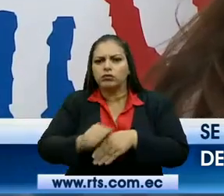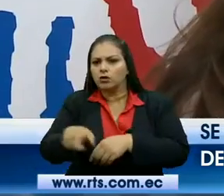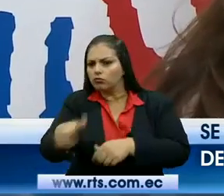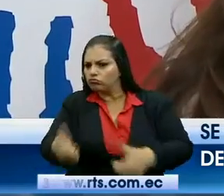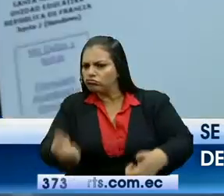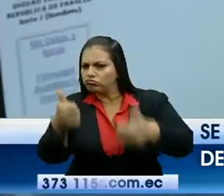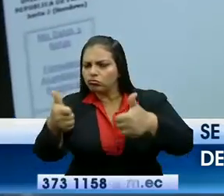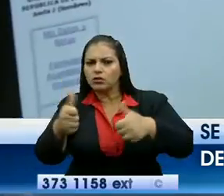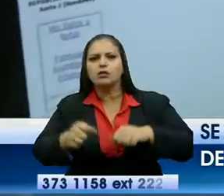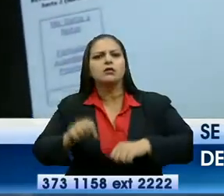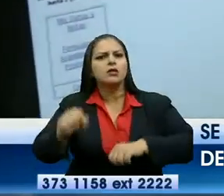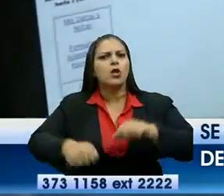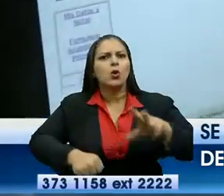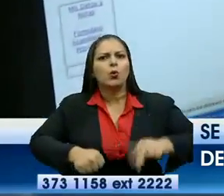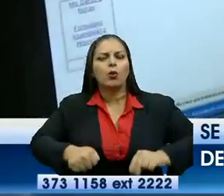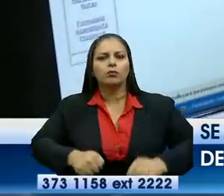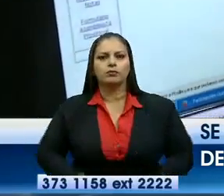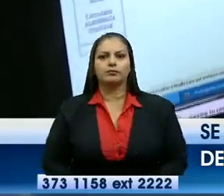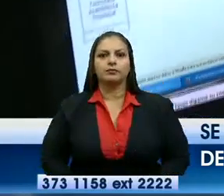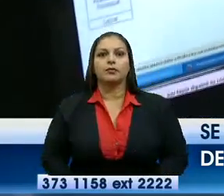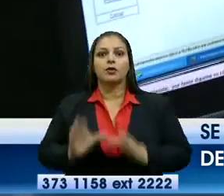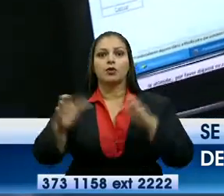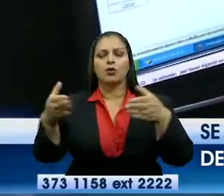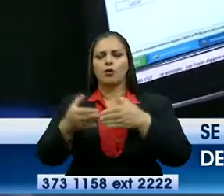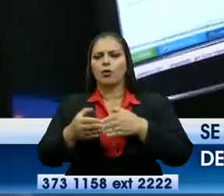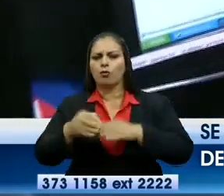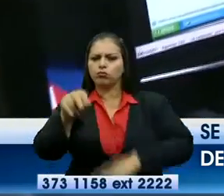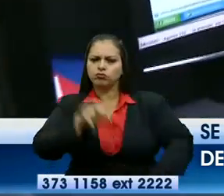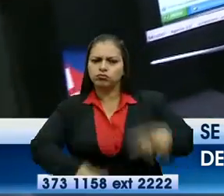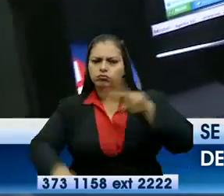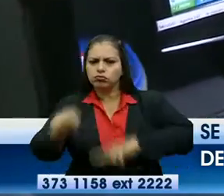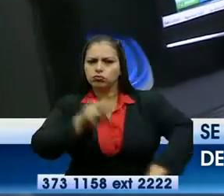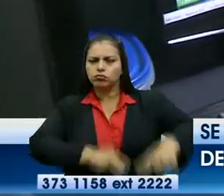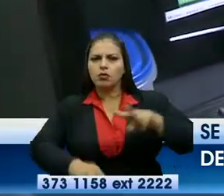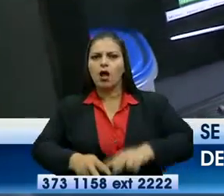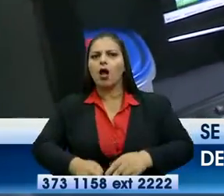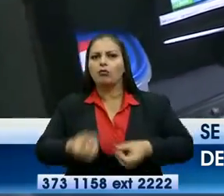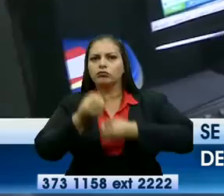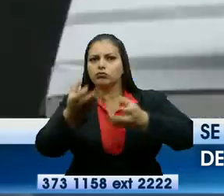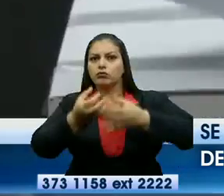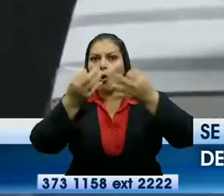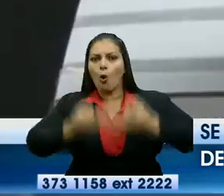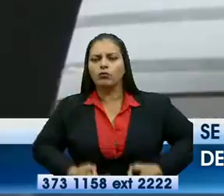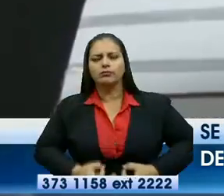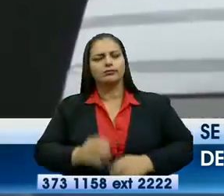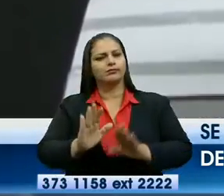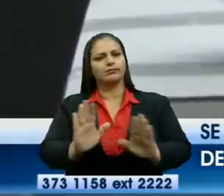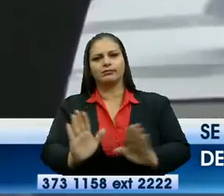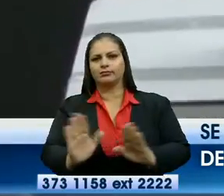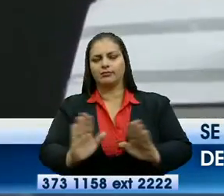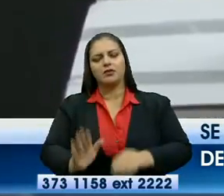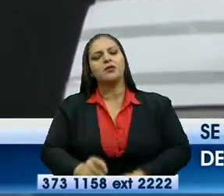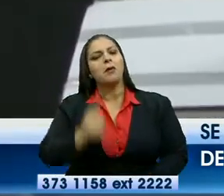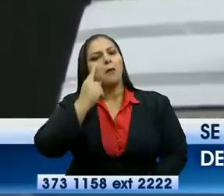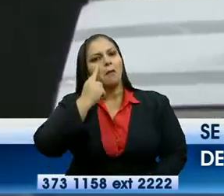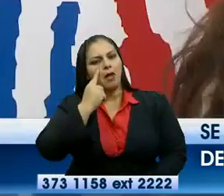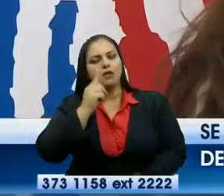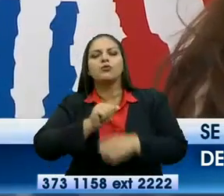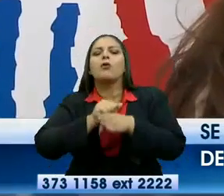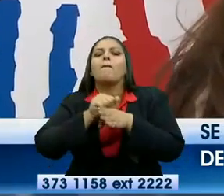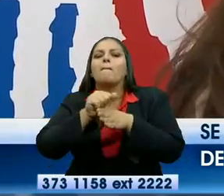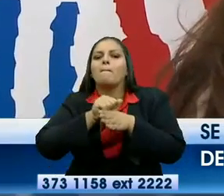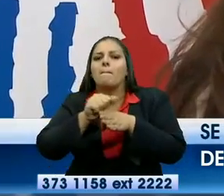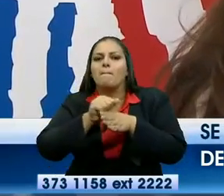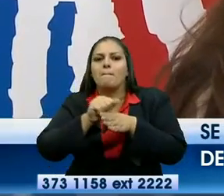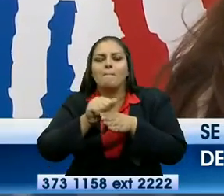nuestro software. Los resultados de la corporación no serán oficiales, sin embargo serán un referente para los comicios del 19 de febrero.